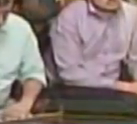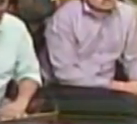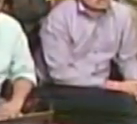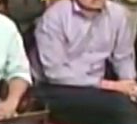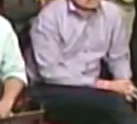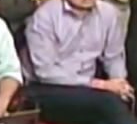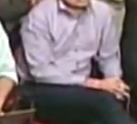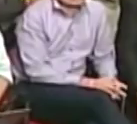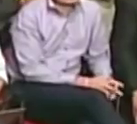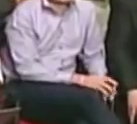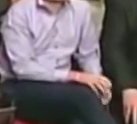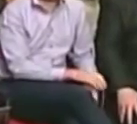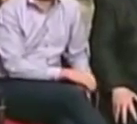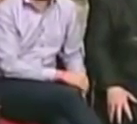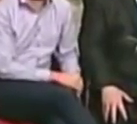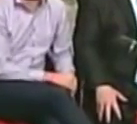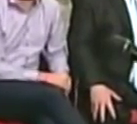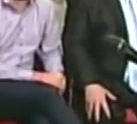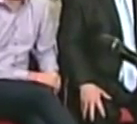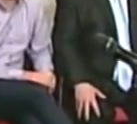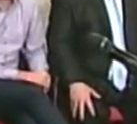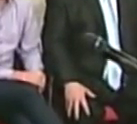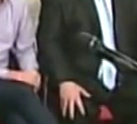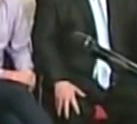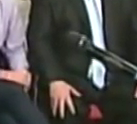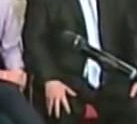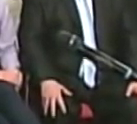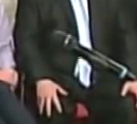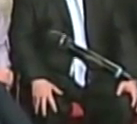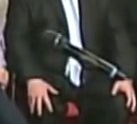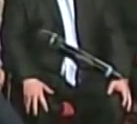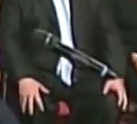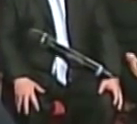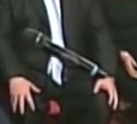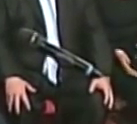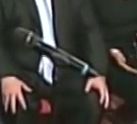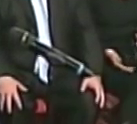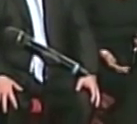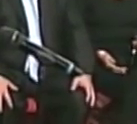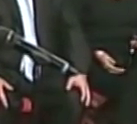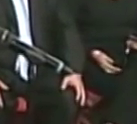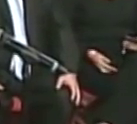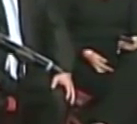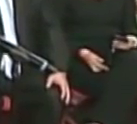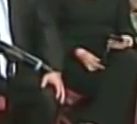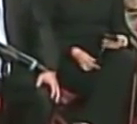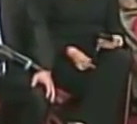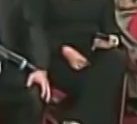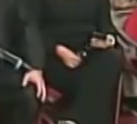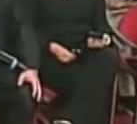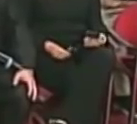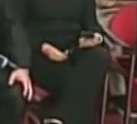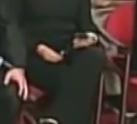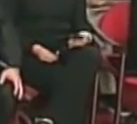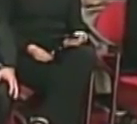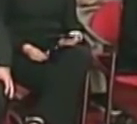se secará en su traición, en su soledad, en su mentira. ¿Qué puede hacer contra nosotros?